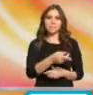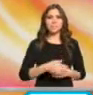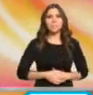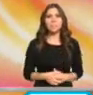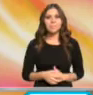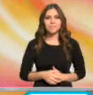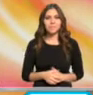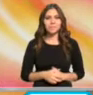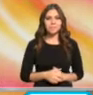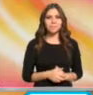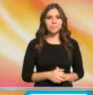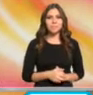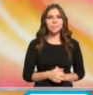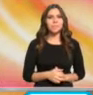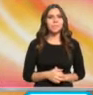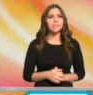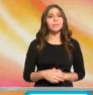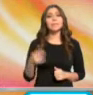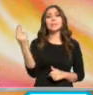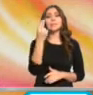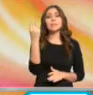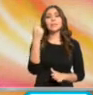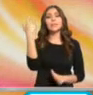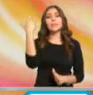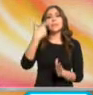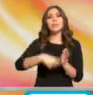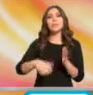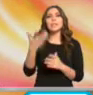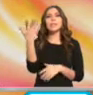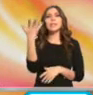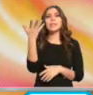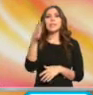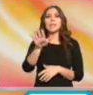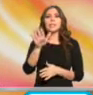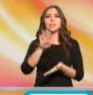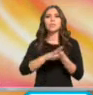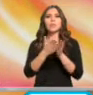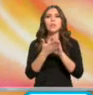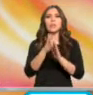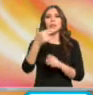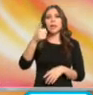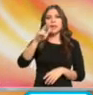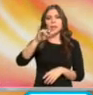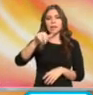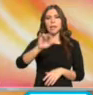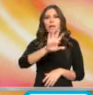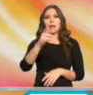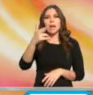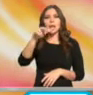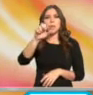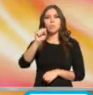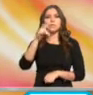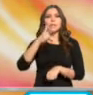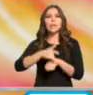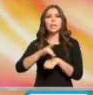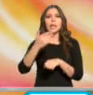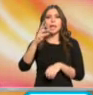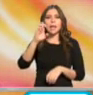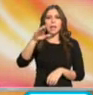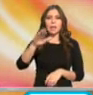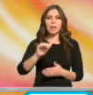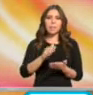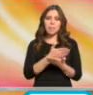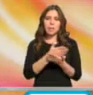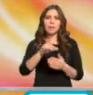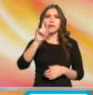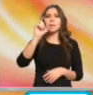Dale. Vamos a necesitar, ¿qué, Gaby? Así es, 10 tortillas de harina, 500 gramos de queso crema,